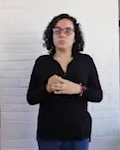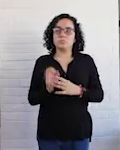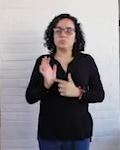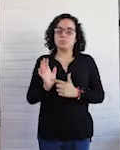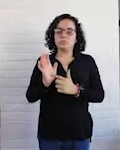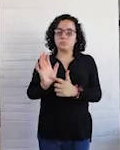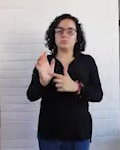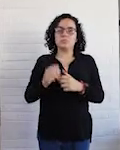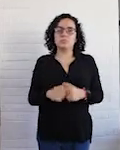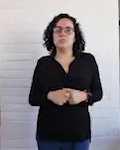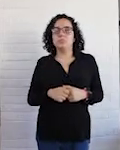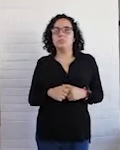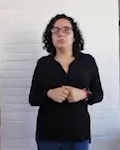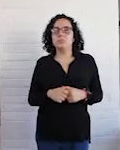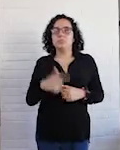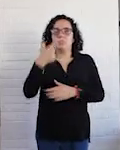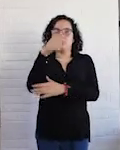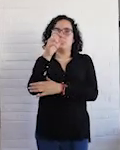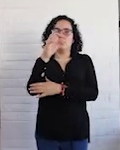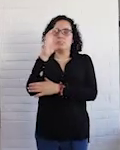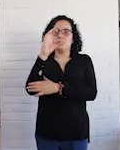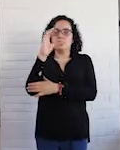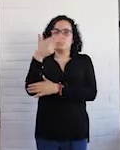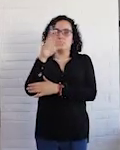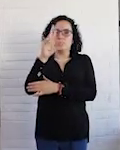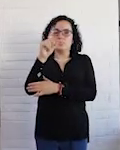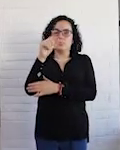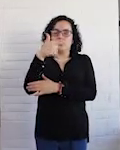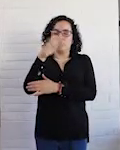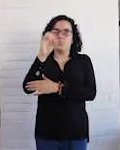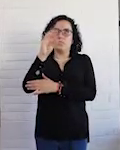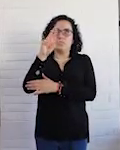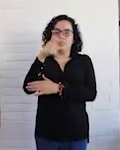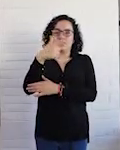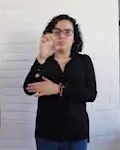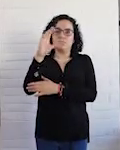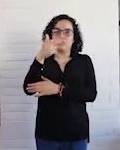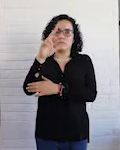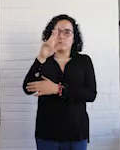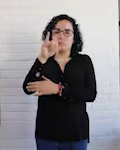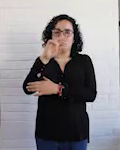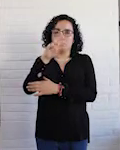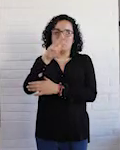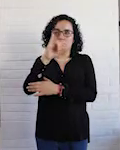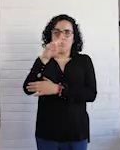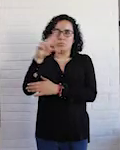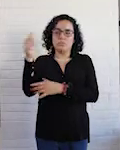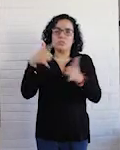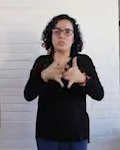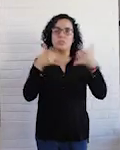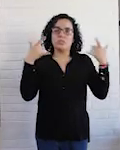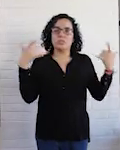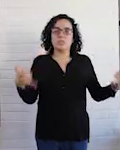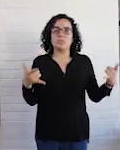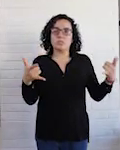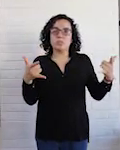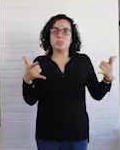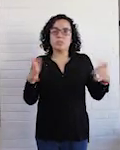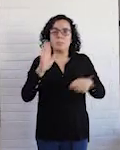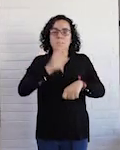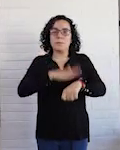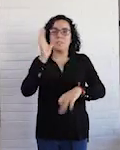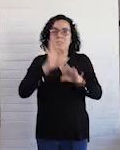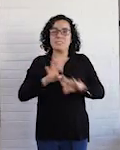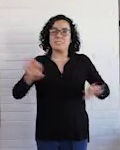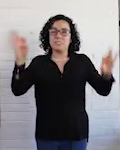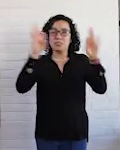bien, George Orwell. George Orwell es el autor de la novela distópica más